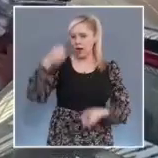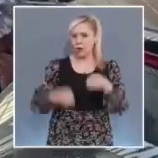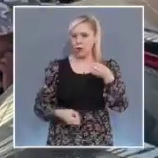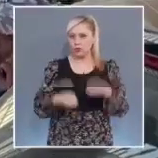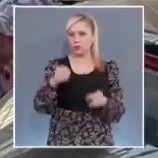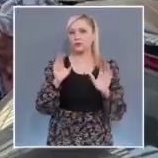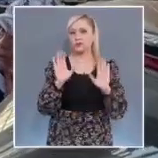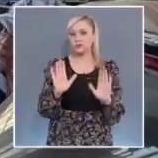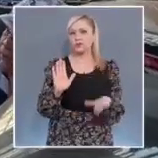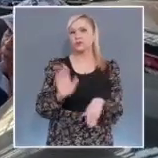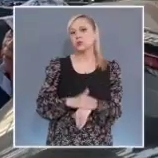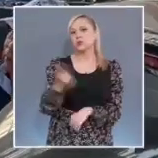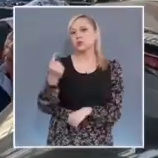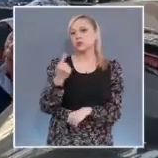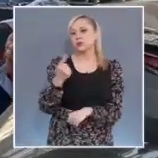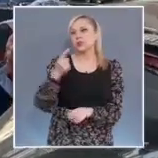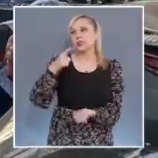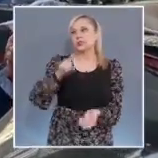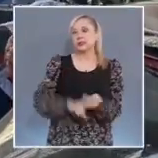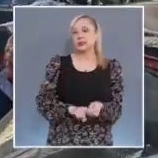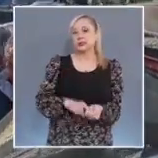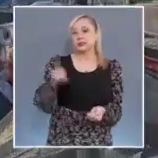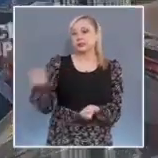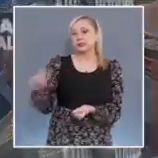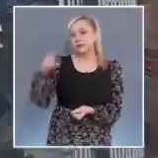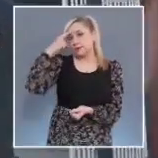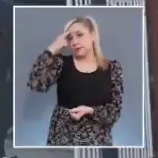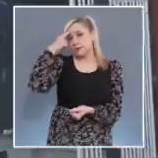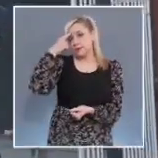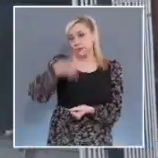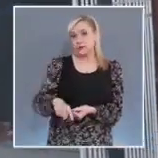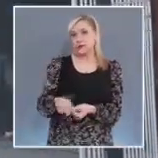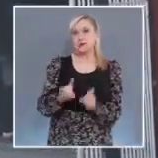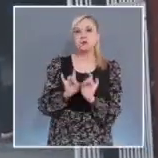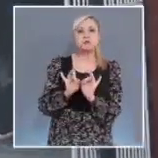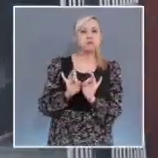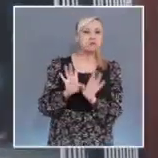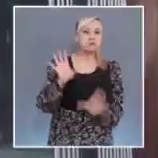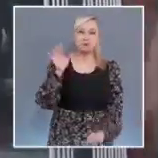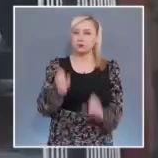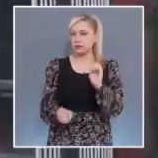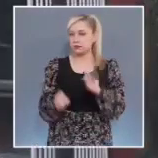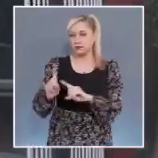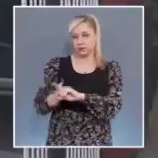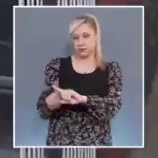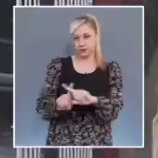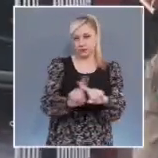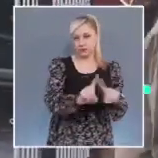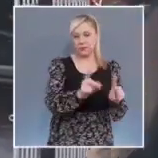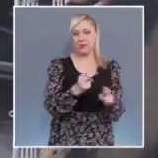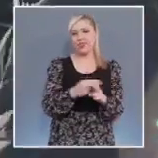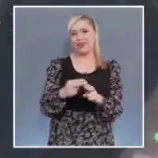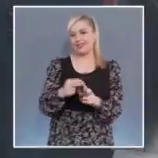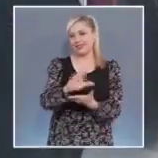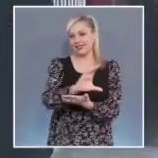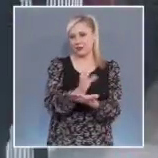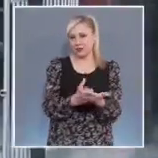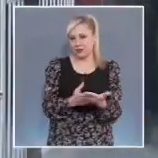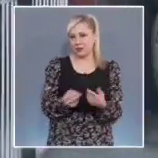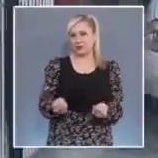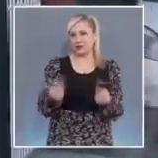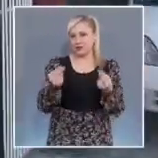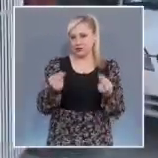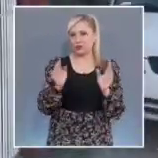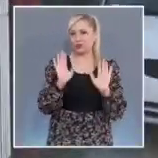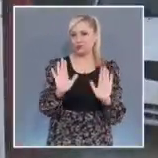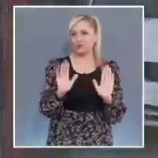las primeras se establecieron para aplicar en cualquier tipo de juicio, incluido el mercantil. Además, se deja en claro que